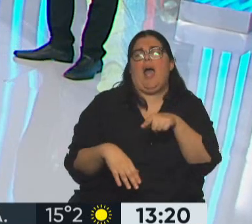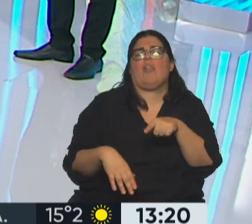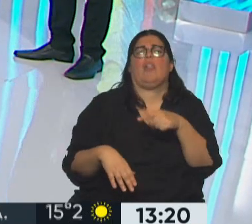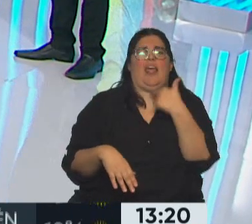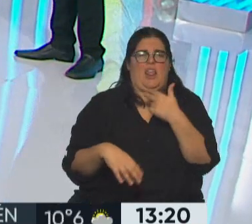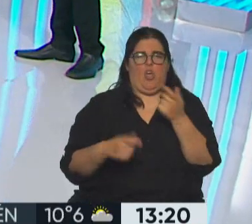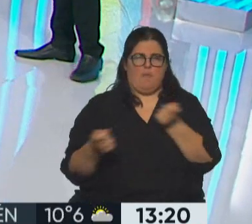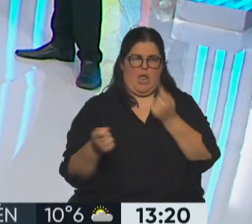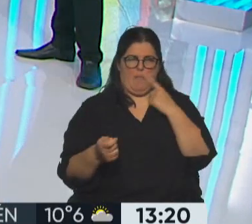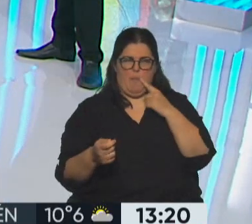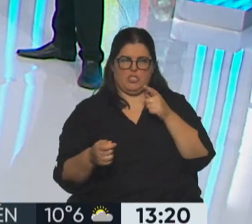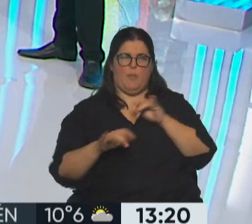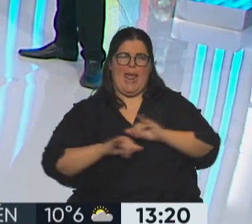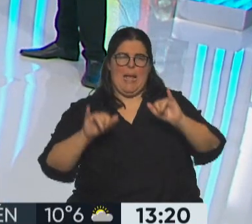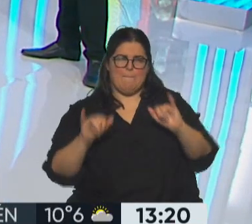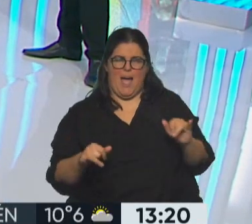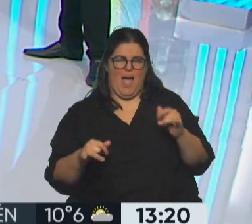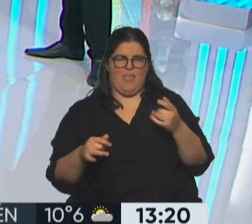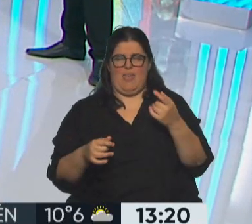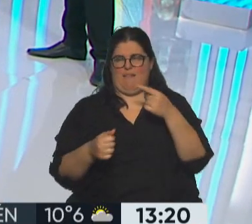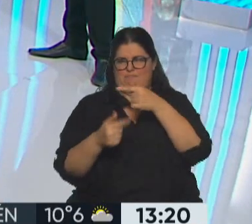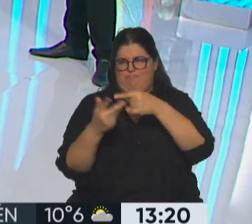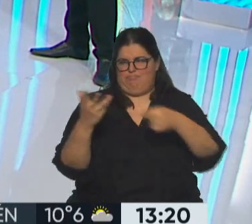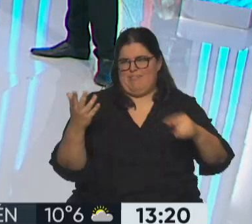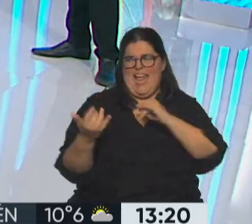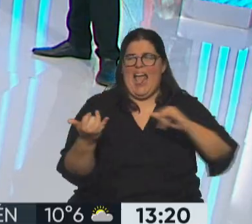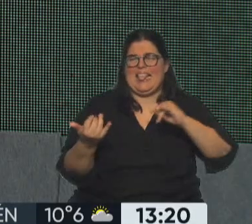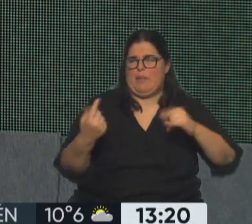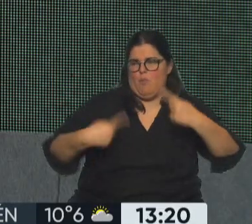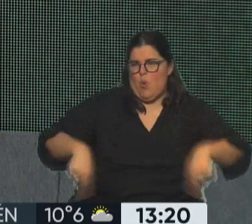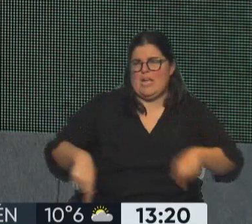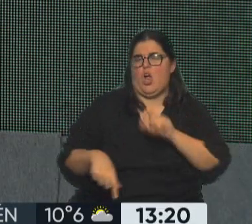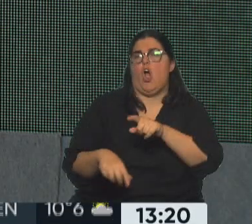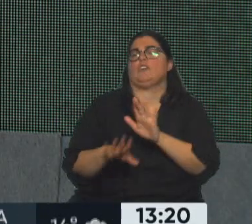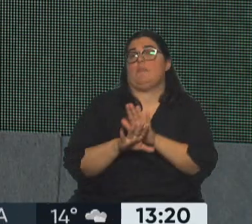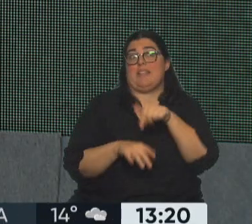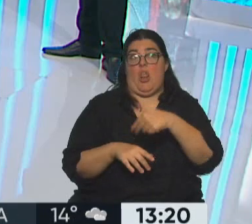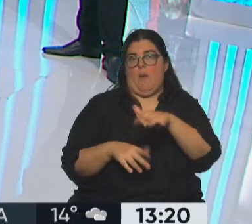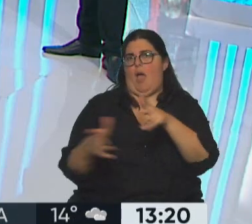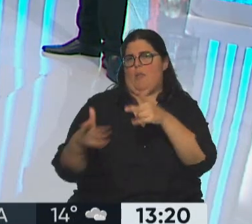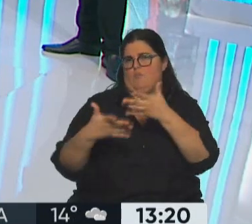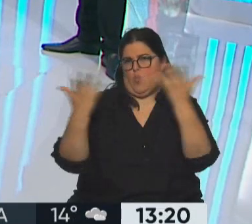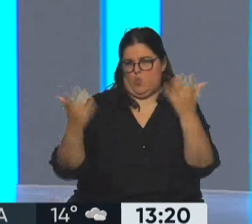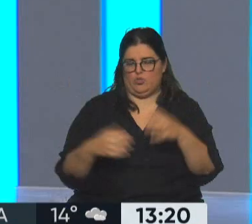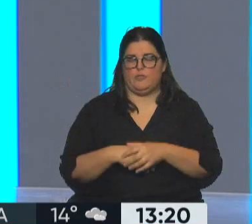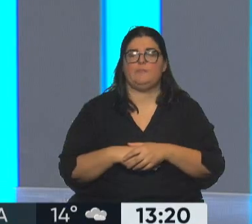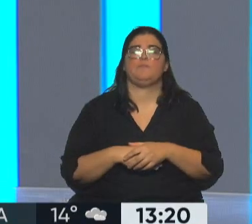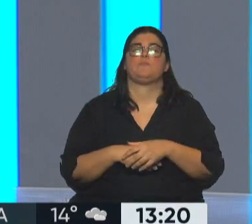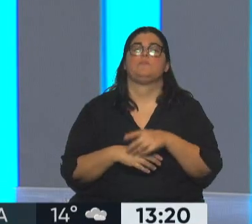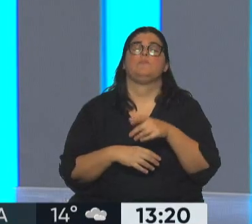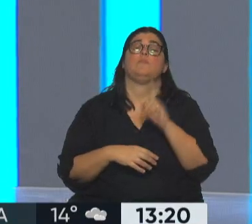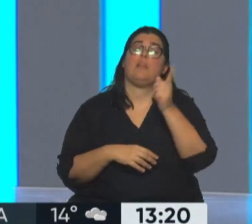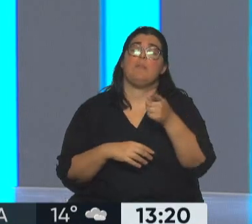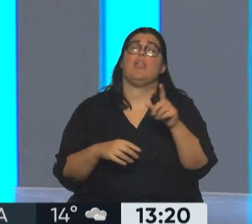utilizado para la campaña política de su padre, en fin. Bueno, creo que eso también va a ocupar mucho espacio ahora. Y los medios, hay que decirlo, que los medios